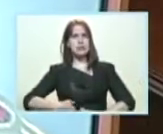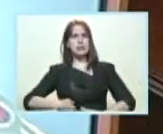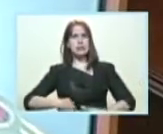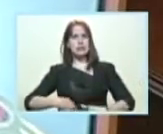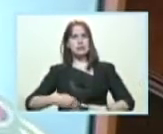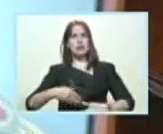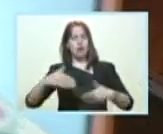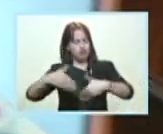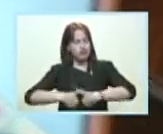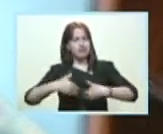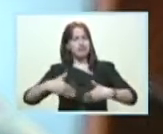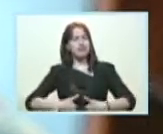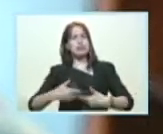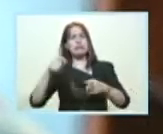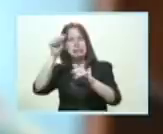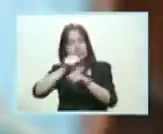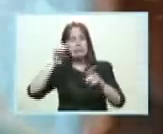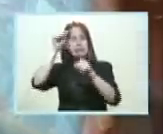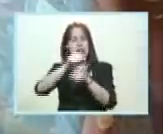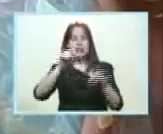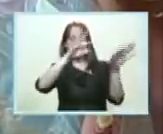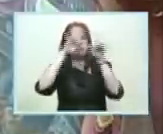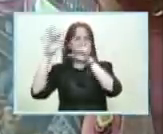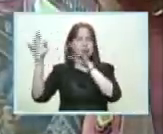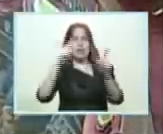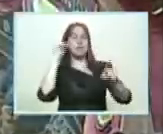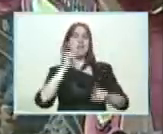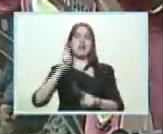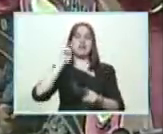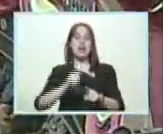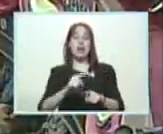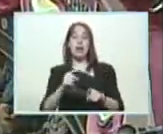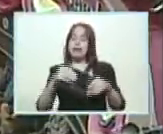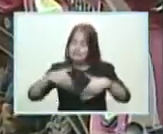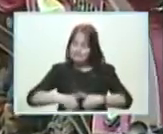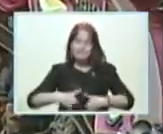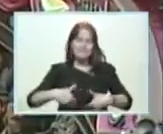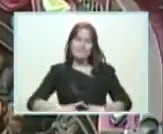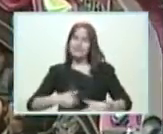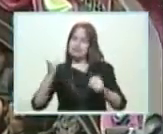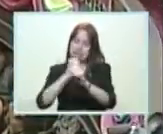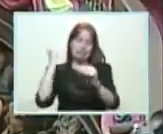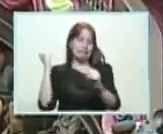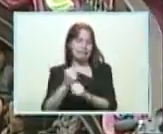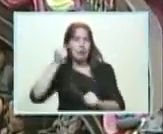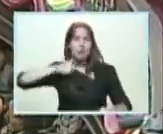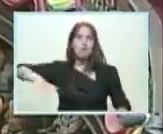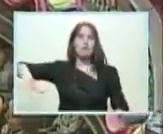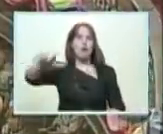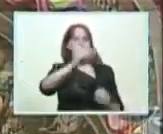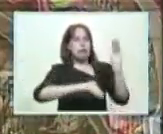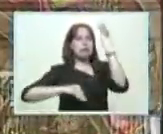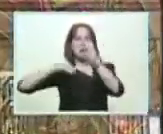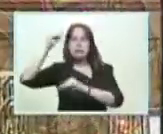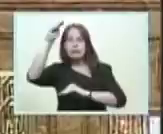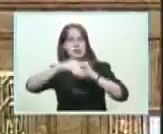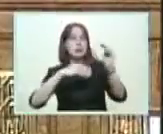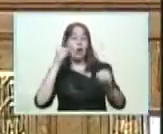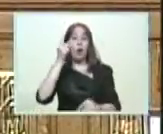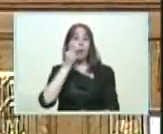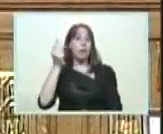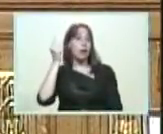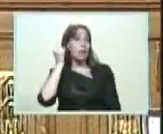la corriente de la mentira, la manipulación y los medios burgueses, pueblo a pueblo, hombre a hombre, mujer a